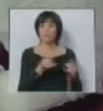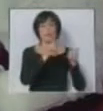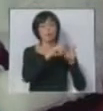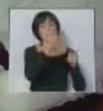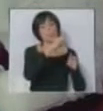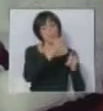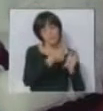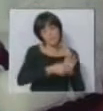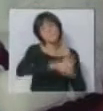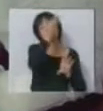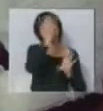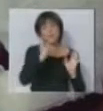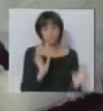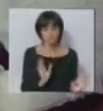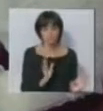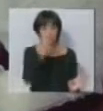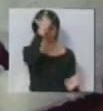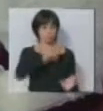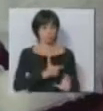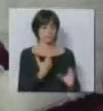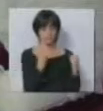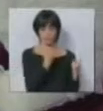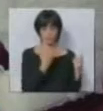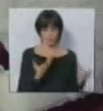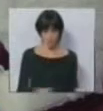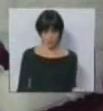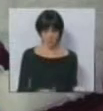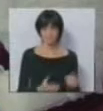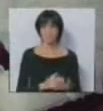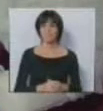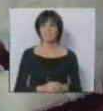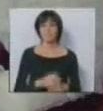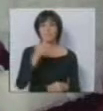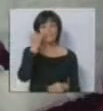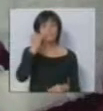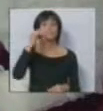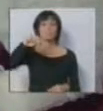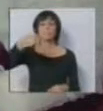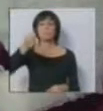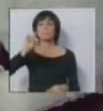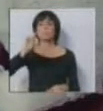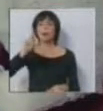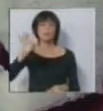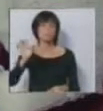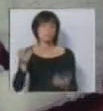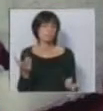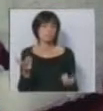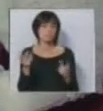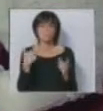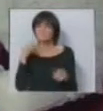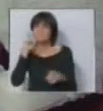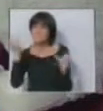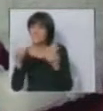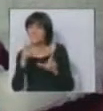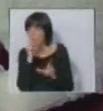más grande, se la ve con una personalidad mucho más avasallante. Y además, Mauro Icardi era un personaje que no tenía un perfil mediático. De